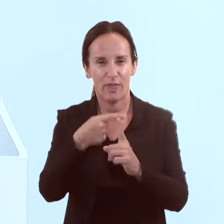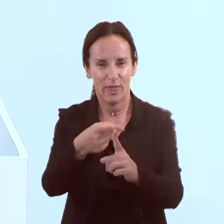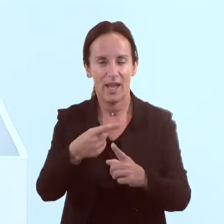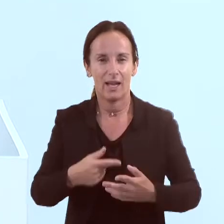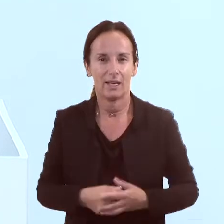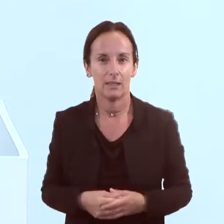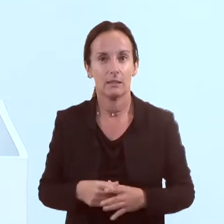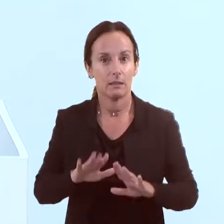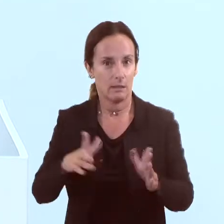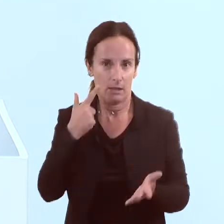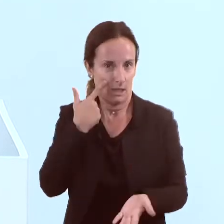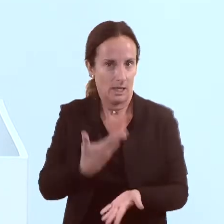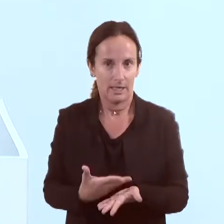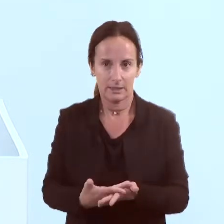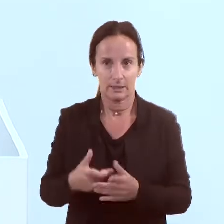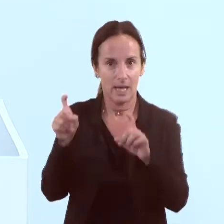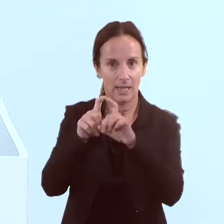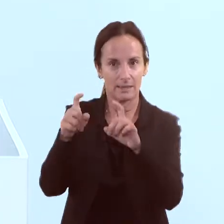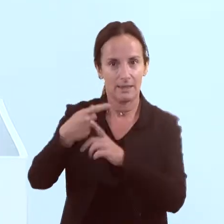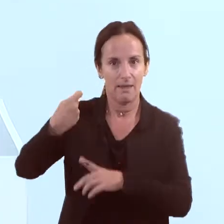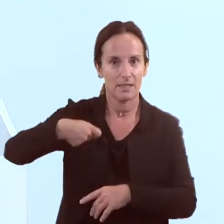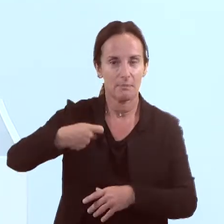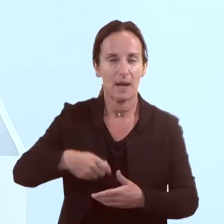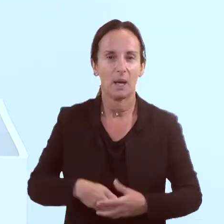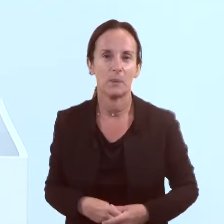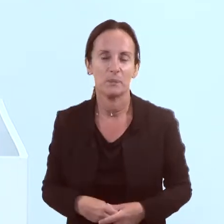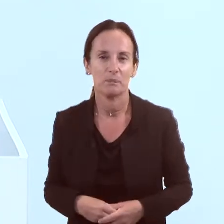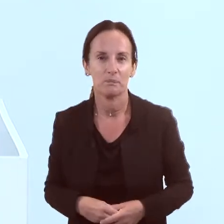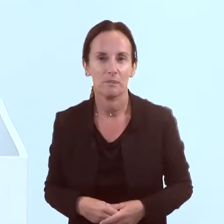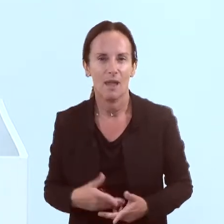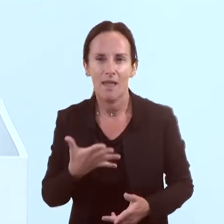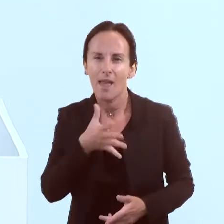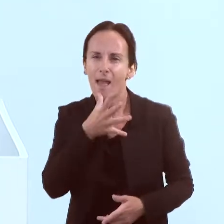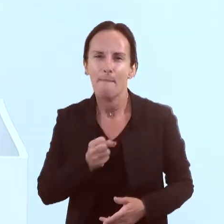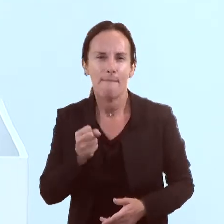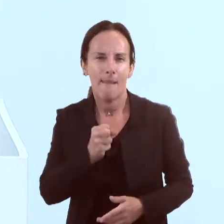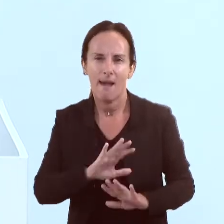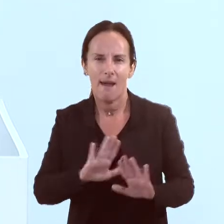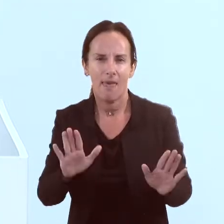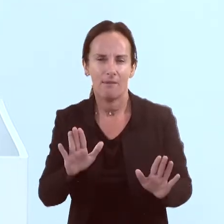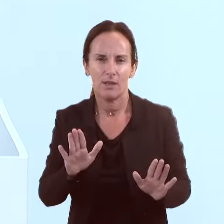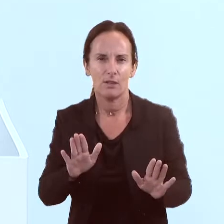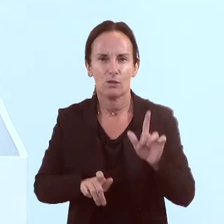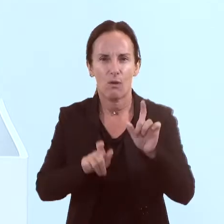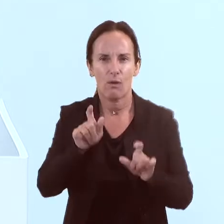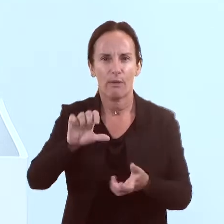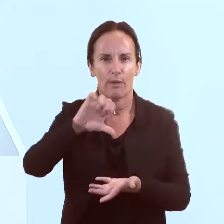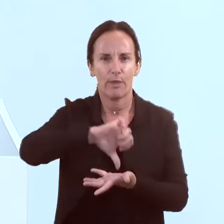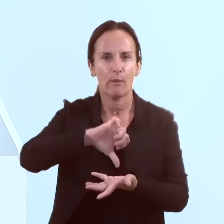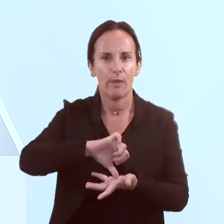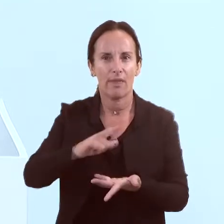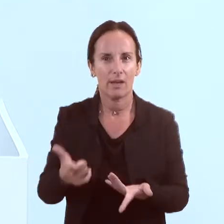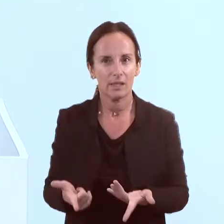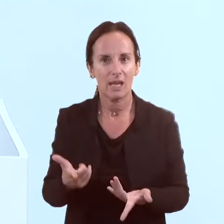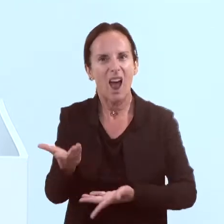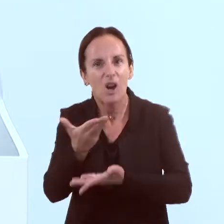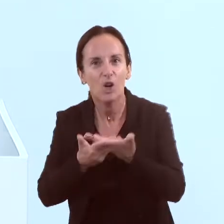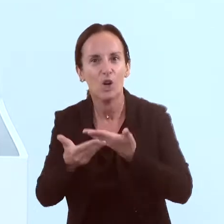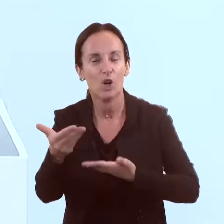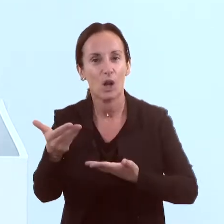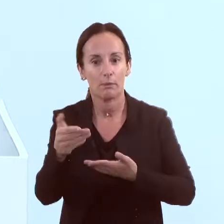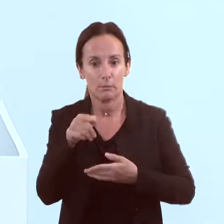parte de las entidades, ¿no? Es maravilloso que la ciudadanía pueda contribuir a la solución de un problema que afecta a su